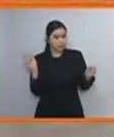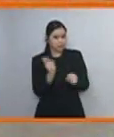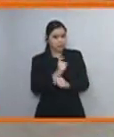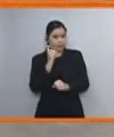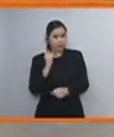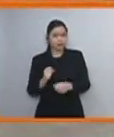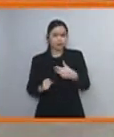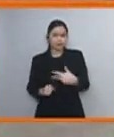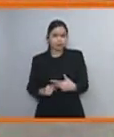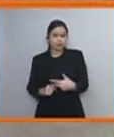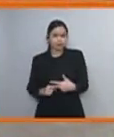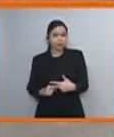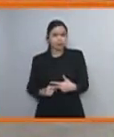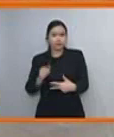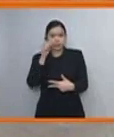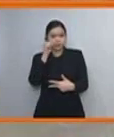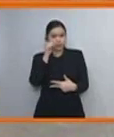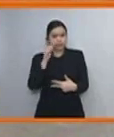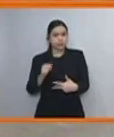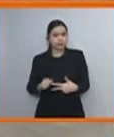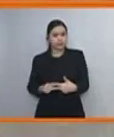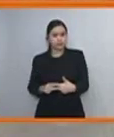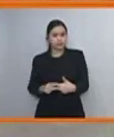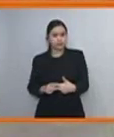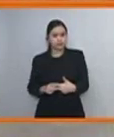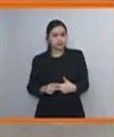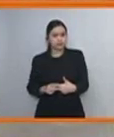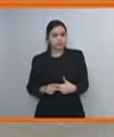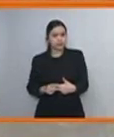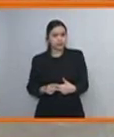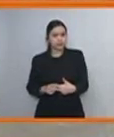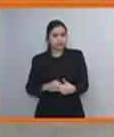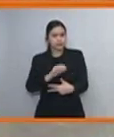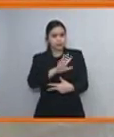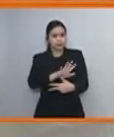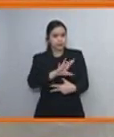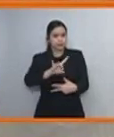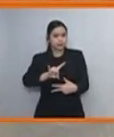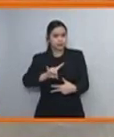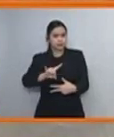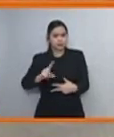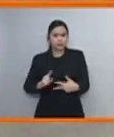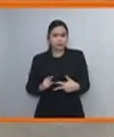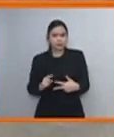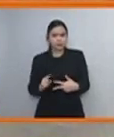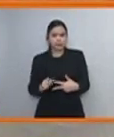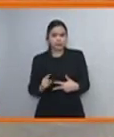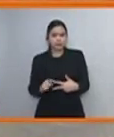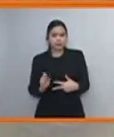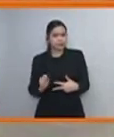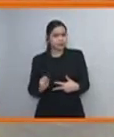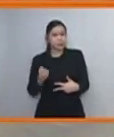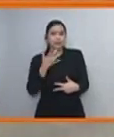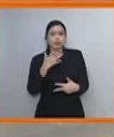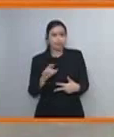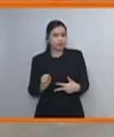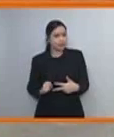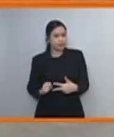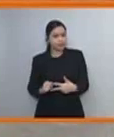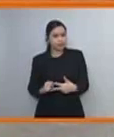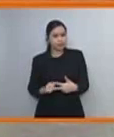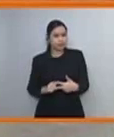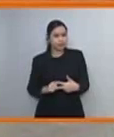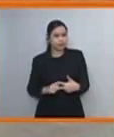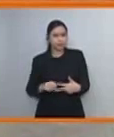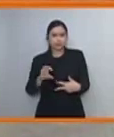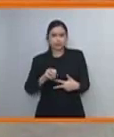ganador. Atentos, porque este es el 58. Segundo número ganador, mucha suerte, porque este